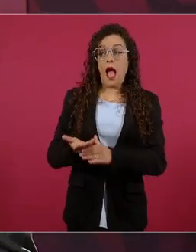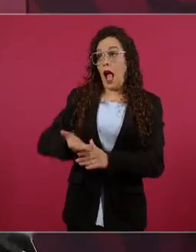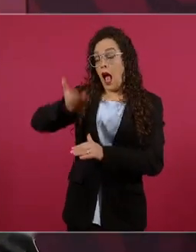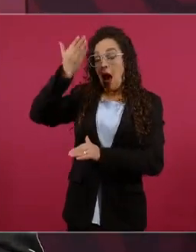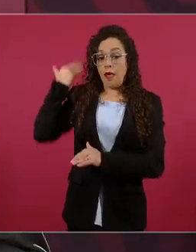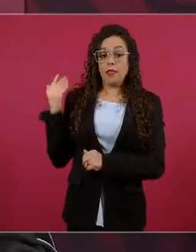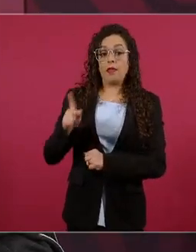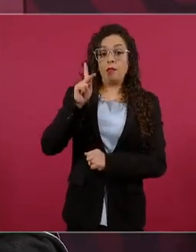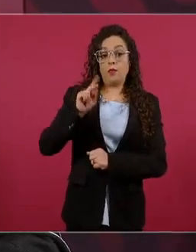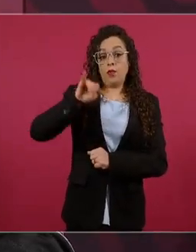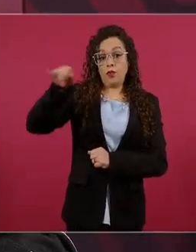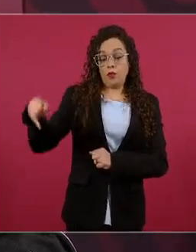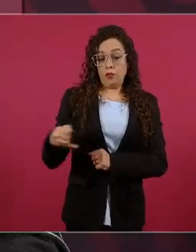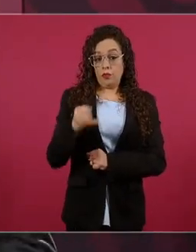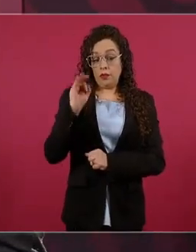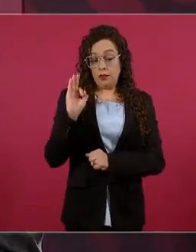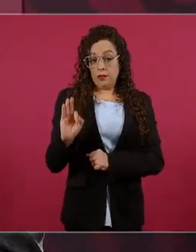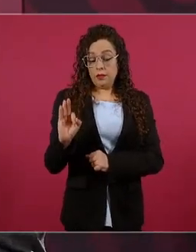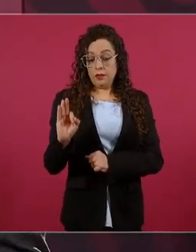actuaba